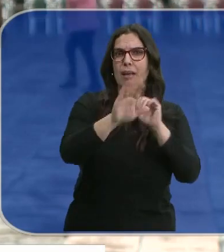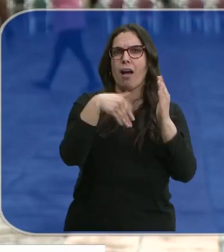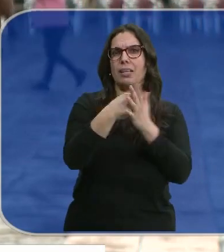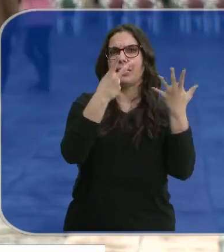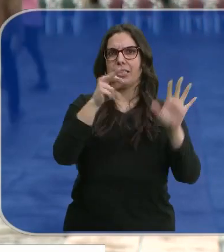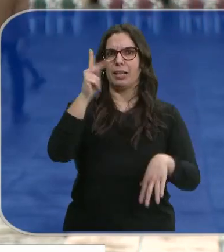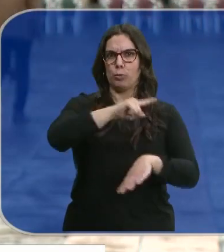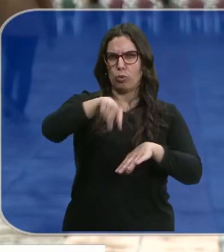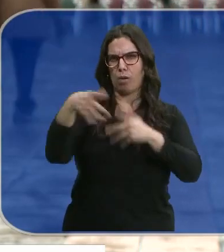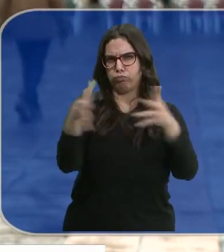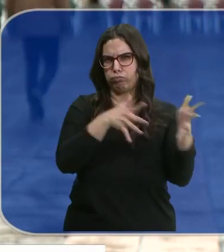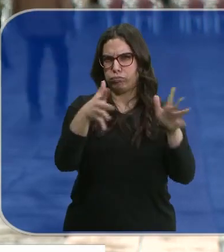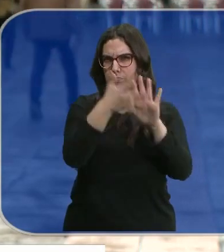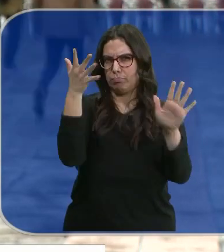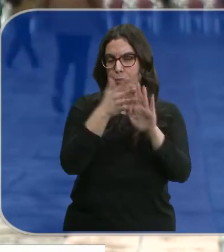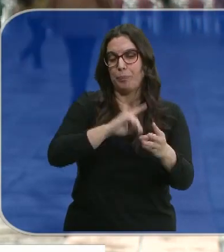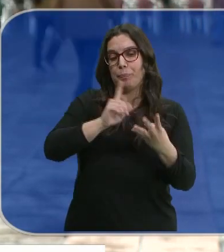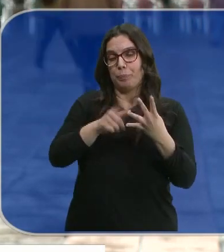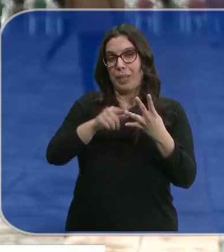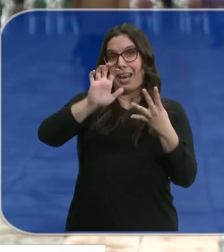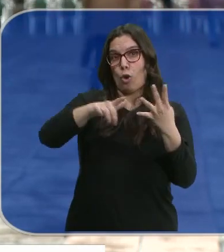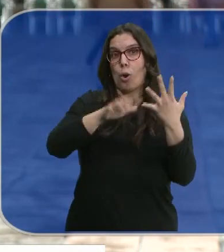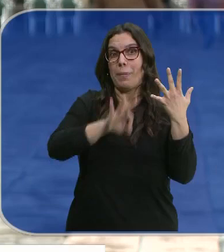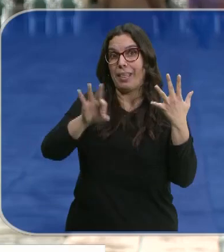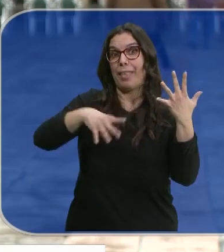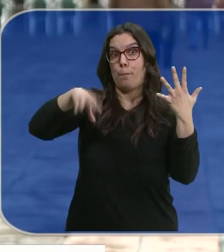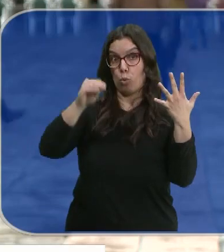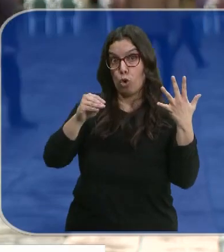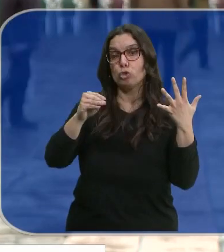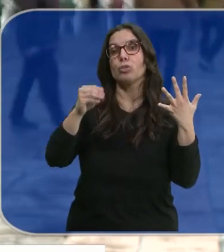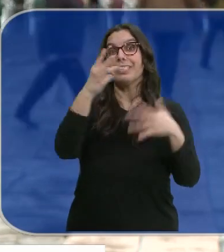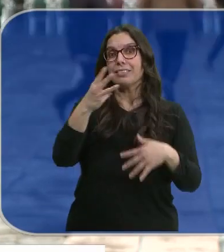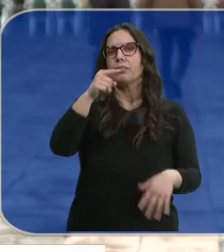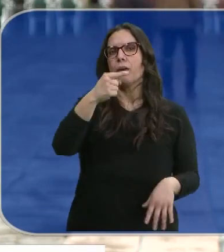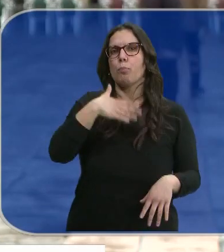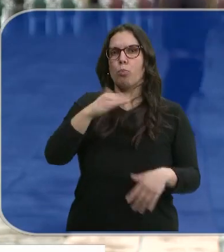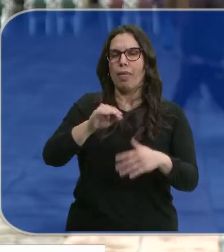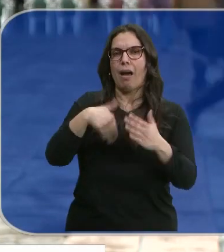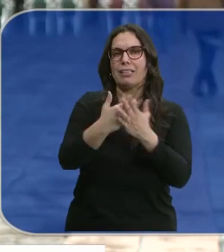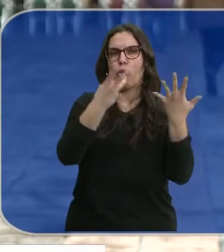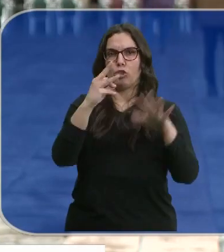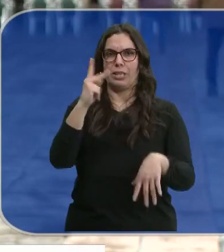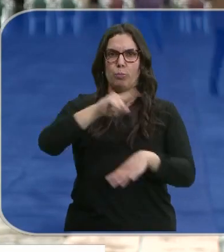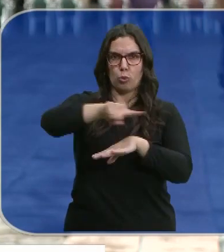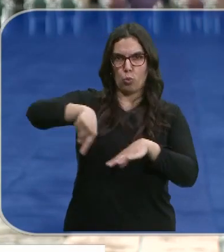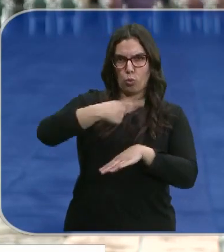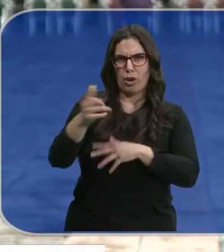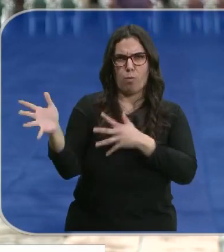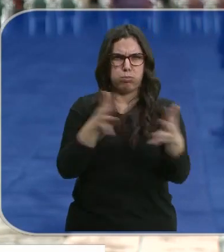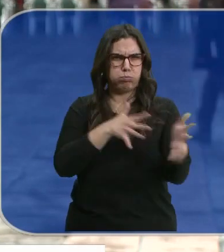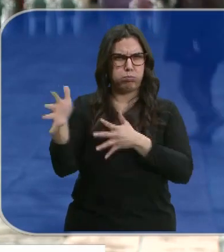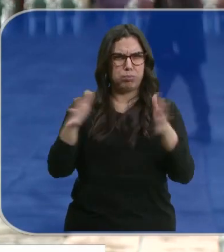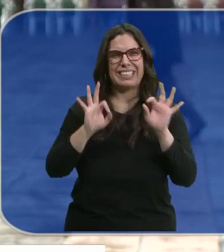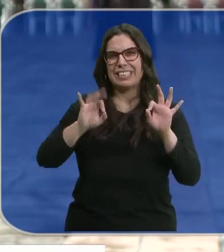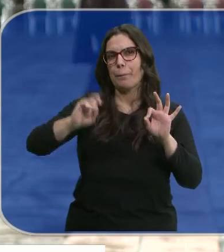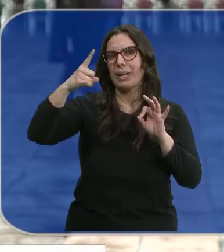hasta 70 kilómetros por hora y en León, Palencia y Burgos esas rachas podrían alcanzar hasta los 80 kilómetros, sobre todo en zonas